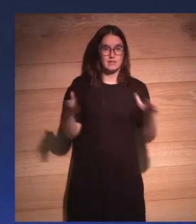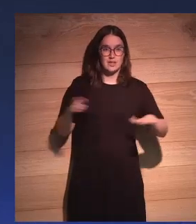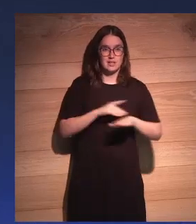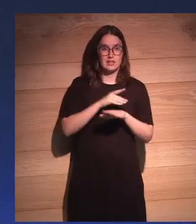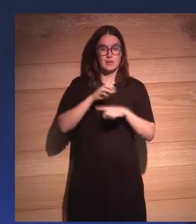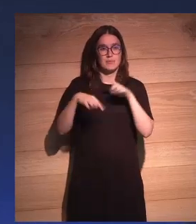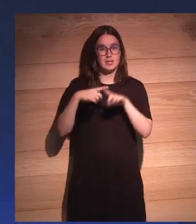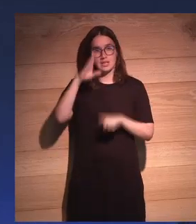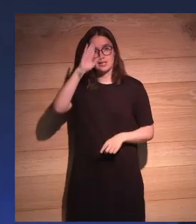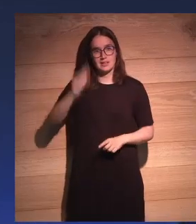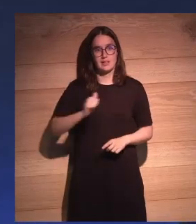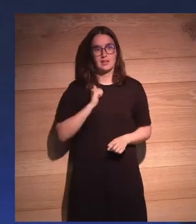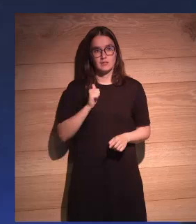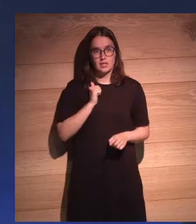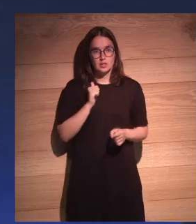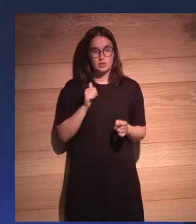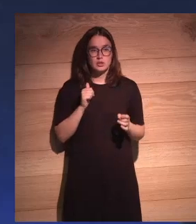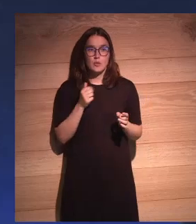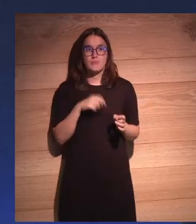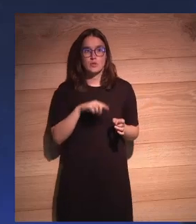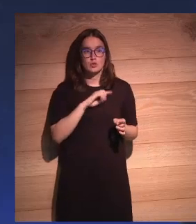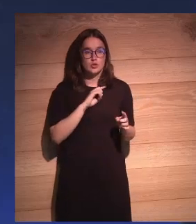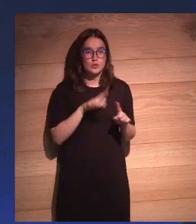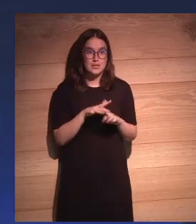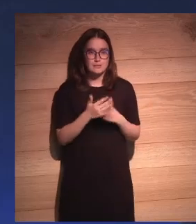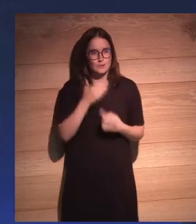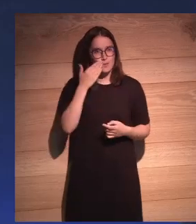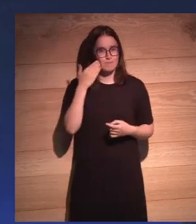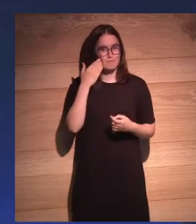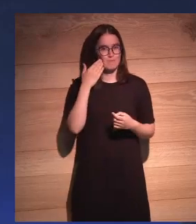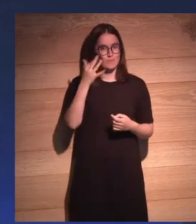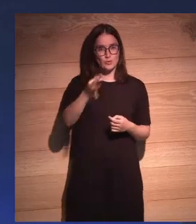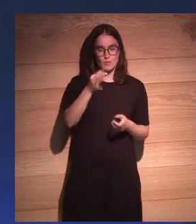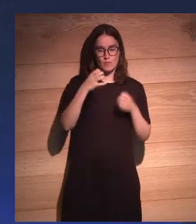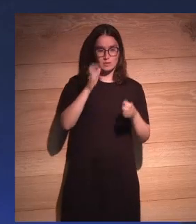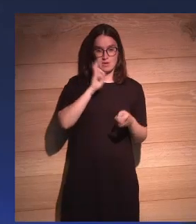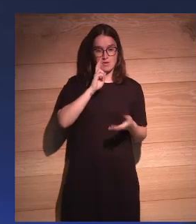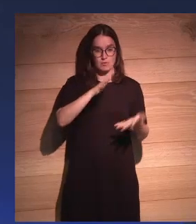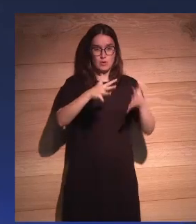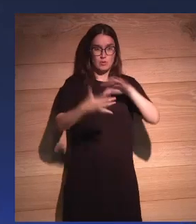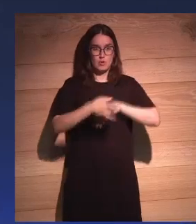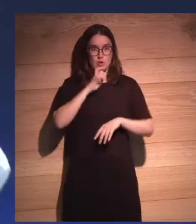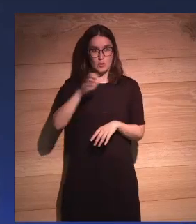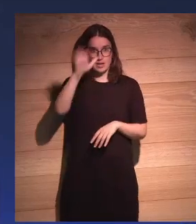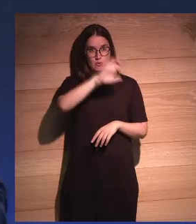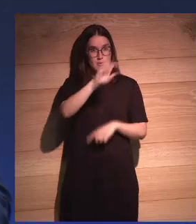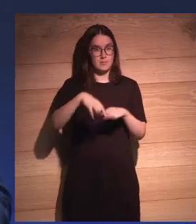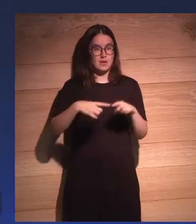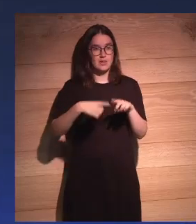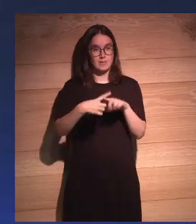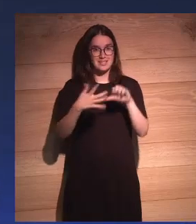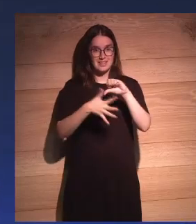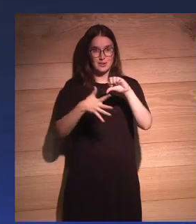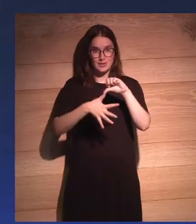y de la inteligencia artificial. Así que tenemos una situación privilegiada de ver cómo está evolucionando no solo aquí en Europa, sino también